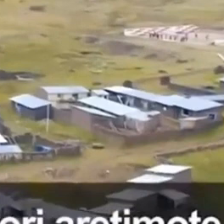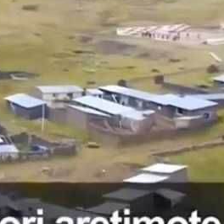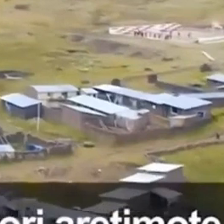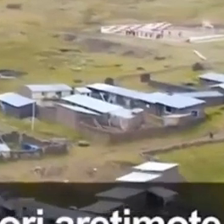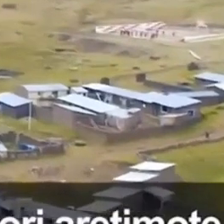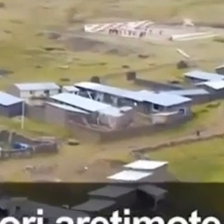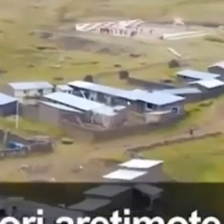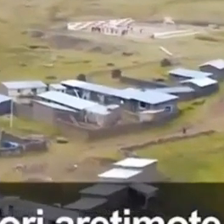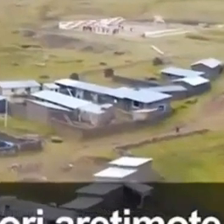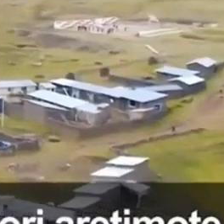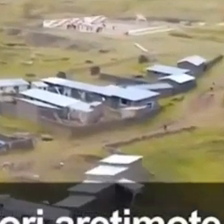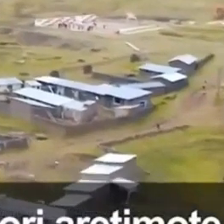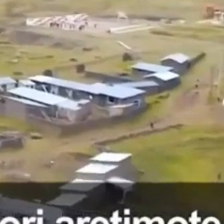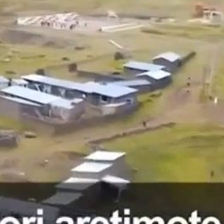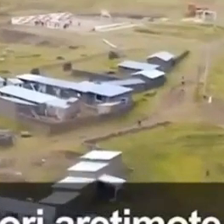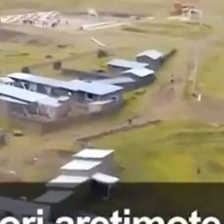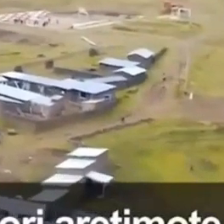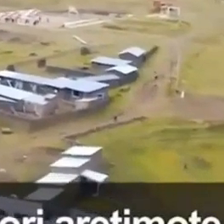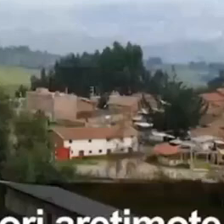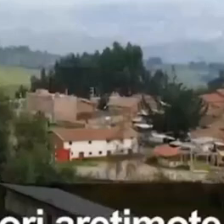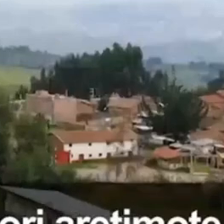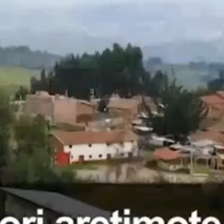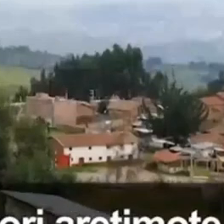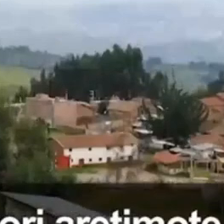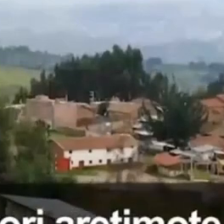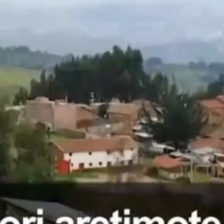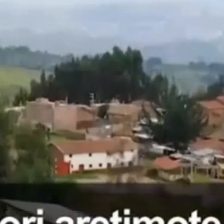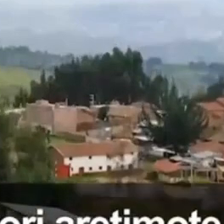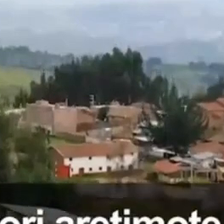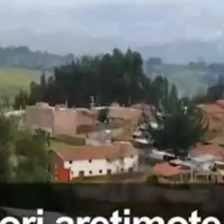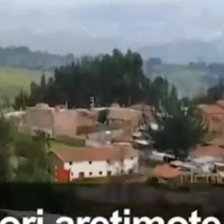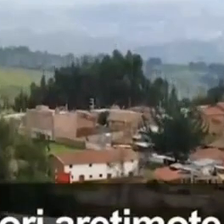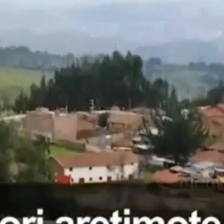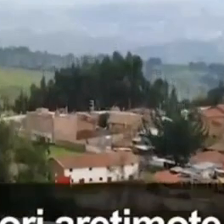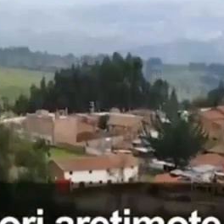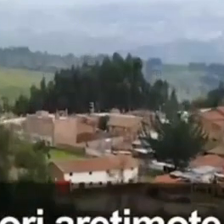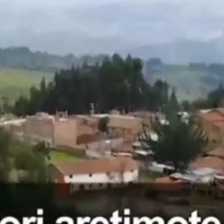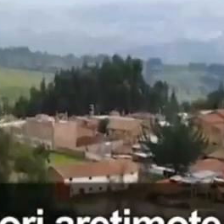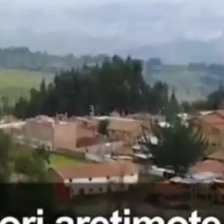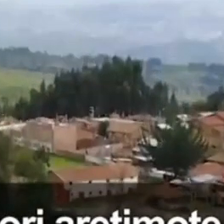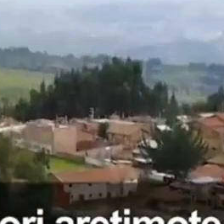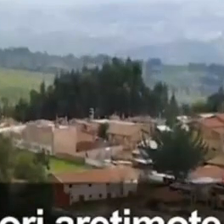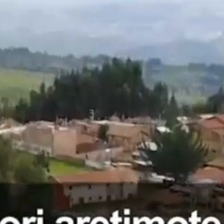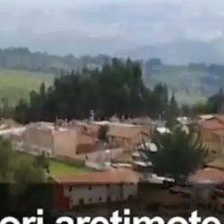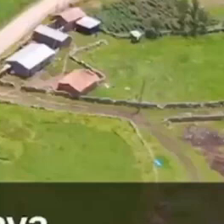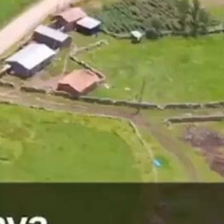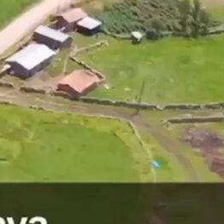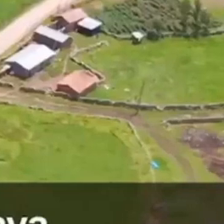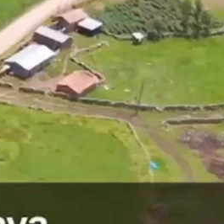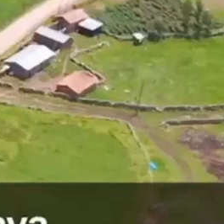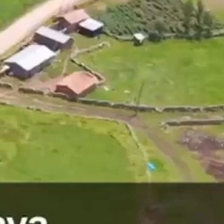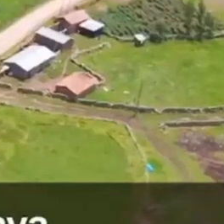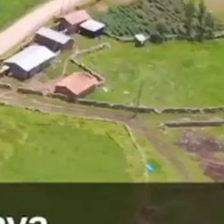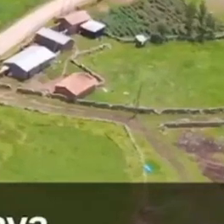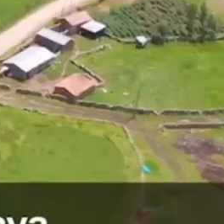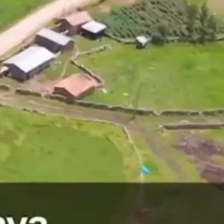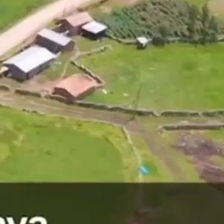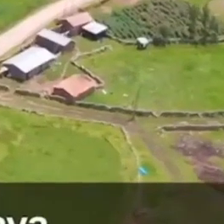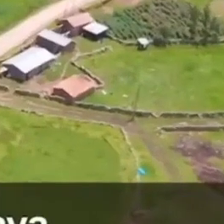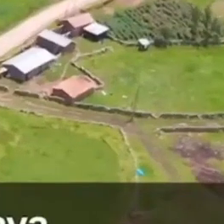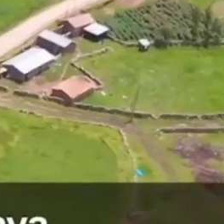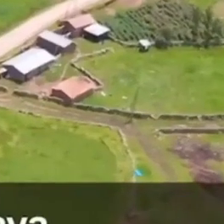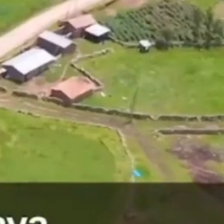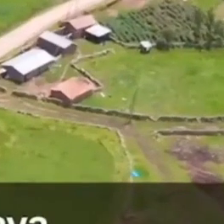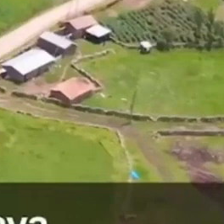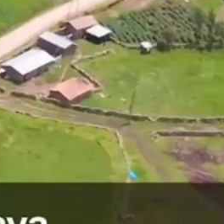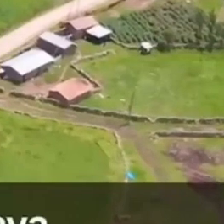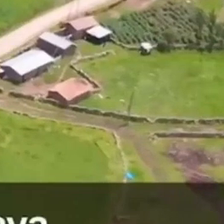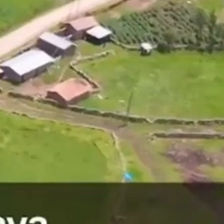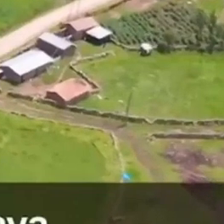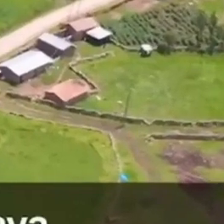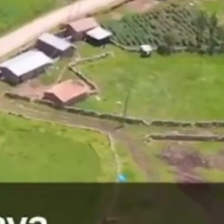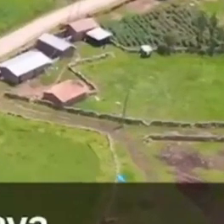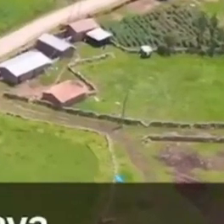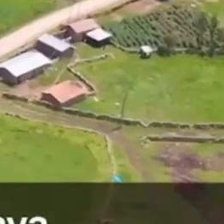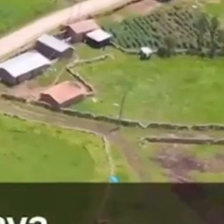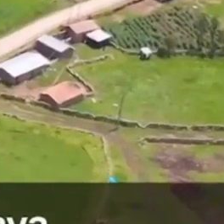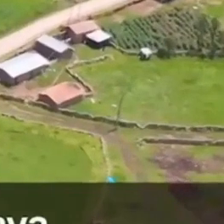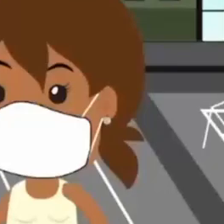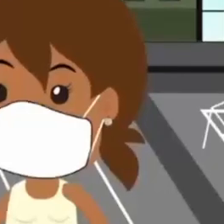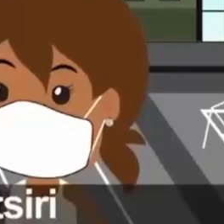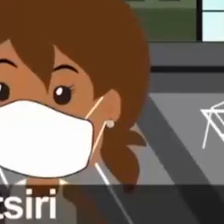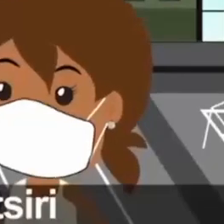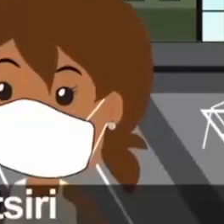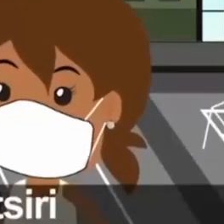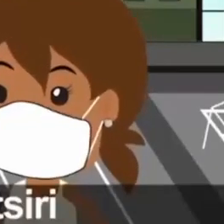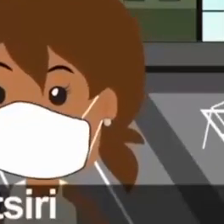Irota queña antena pe amita coyetirori añantarori aretimote aririca ancobanake ancaje